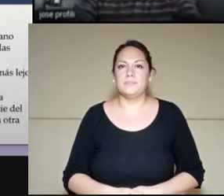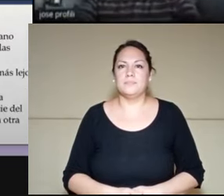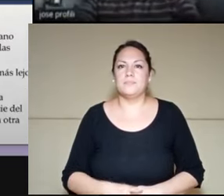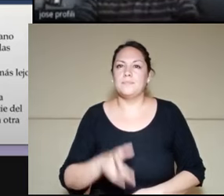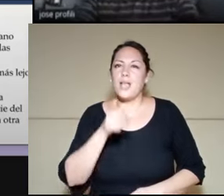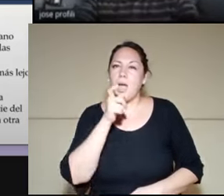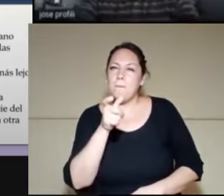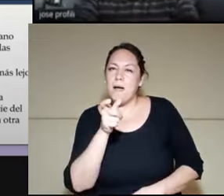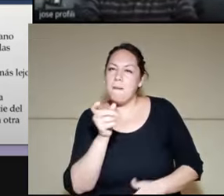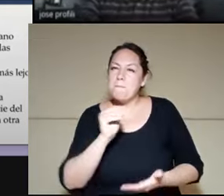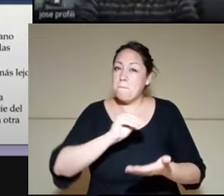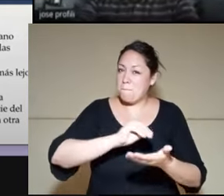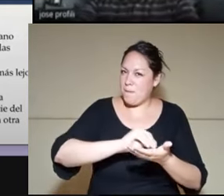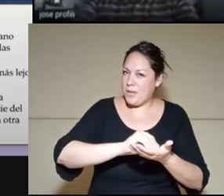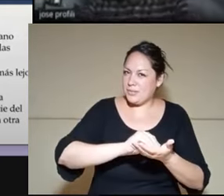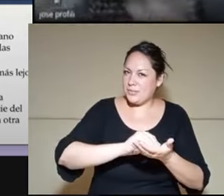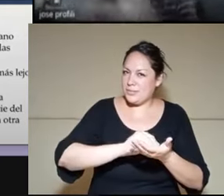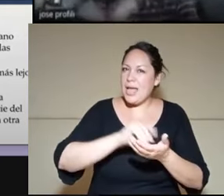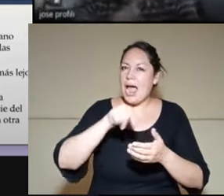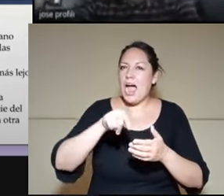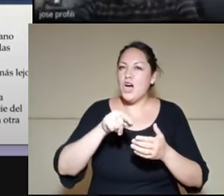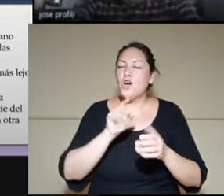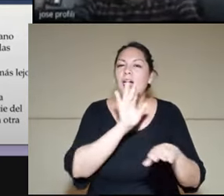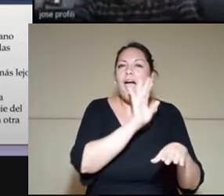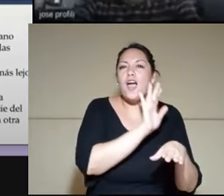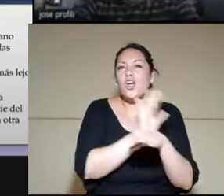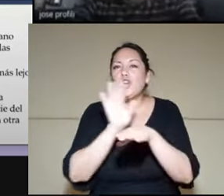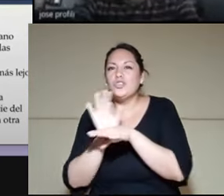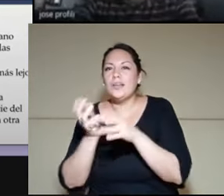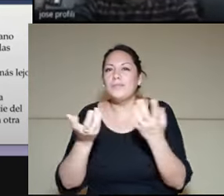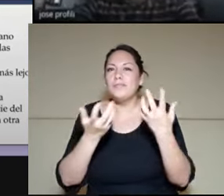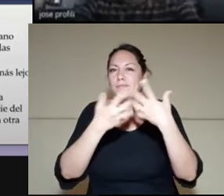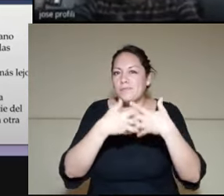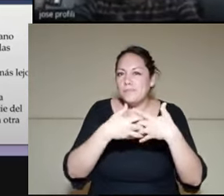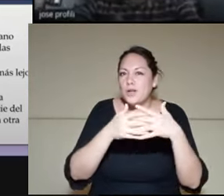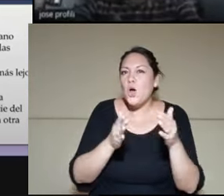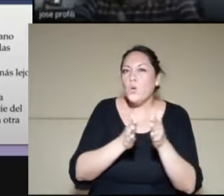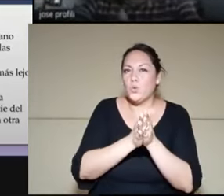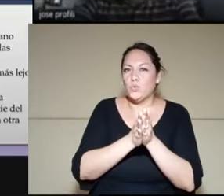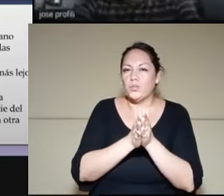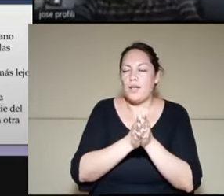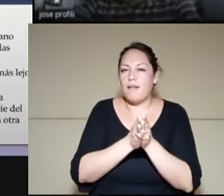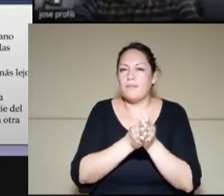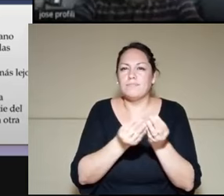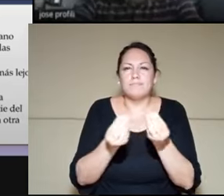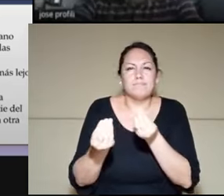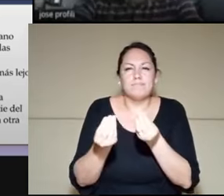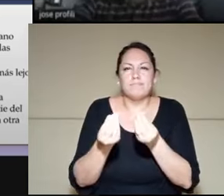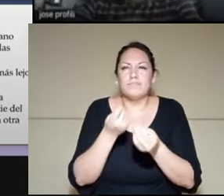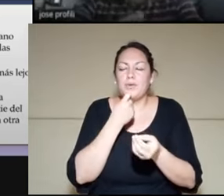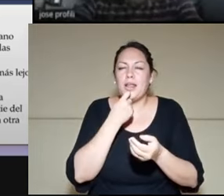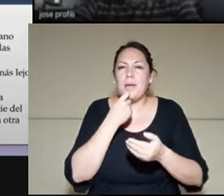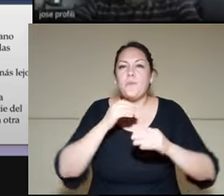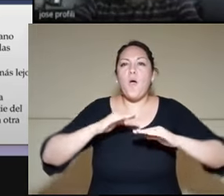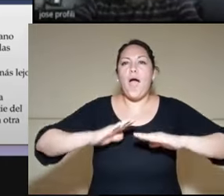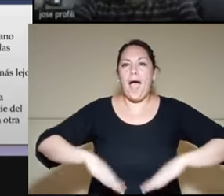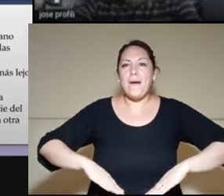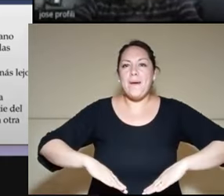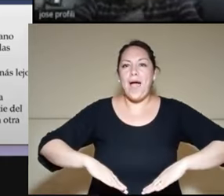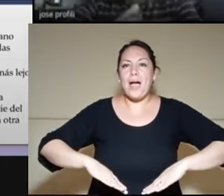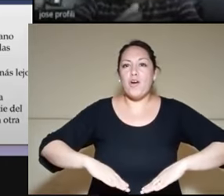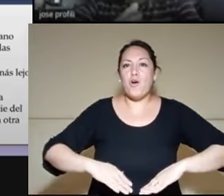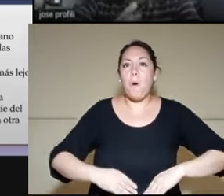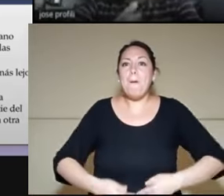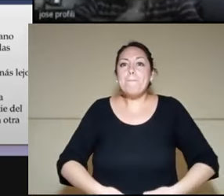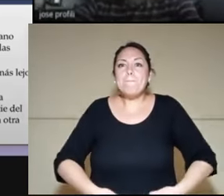Pero, para complicar un poco la cosa, se empiezan a combinar los conceptos. ¿Qué pasa cuando algo está abajo,